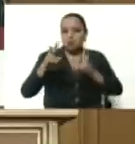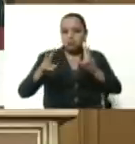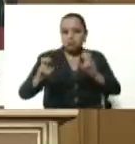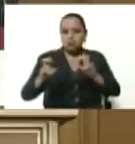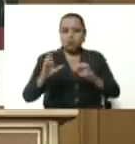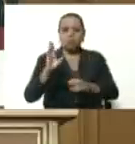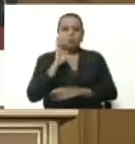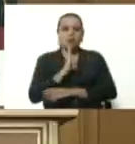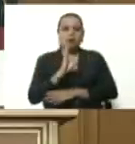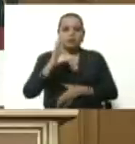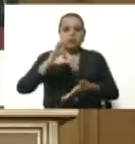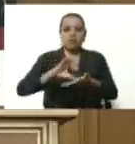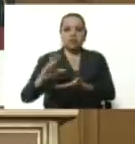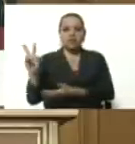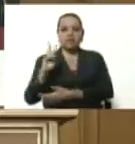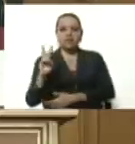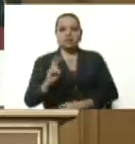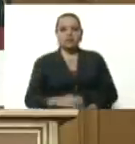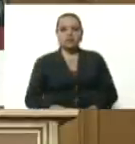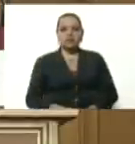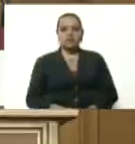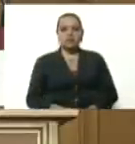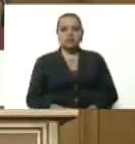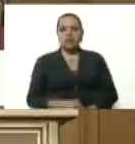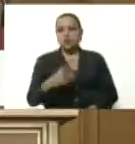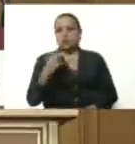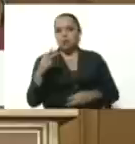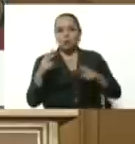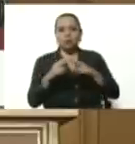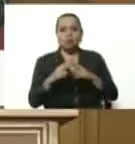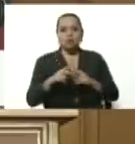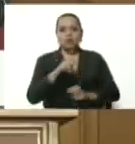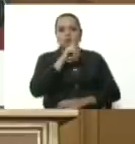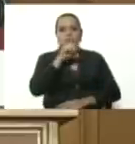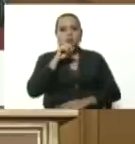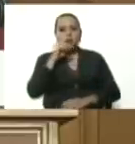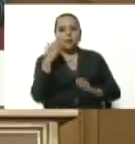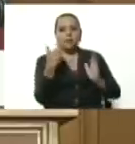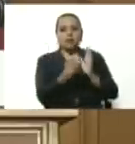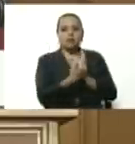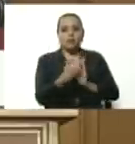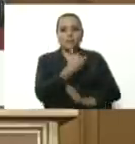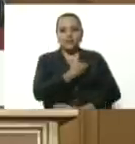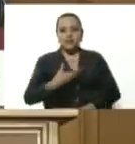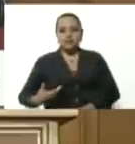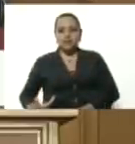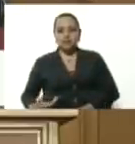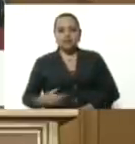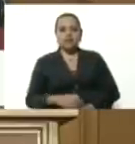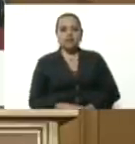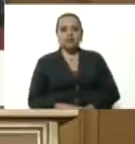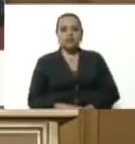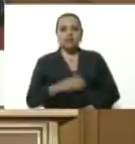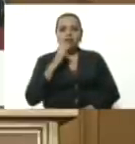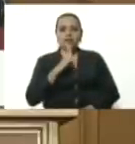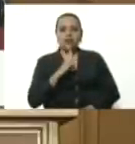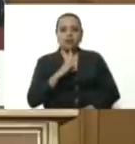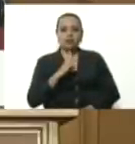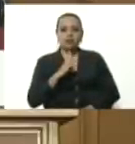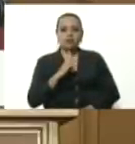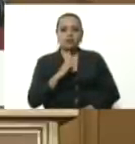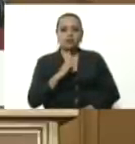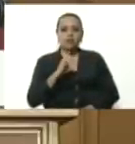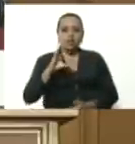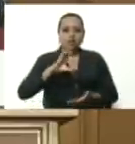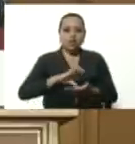desconoce el nombramiento de Calixto Ortega Sánchez como presidente del Banco Central. Y el